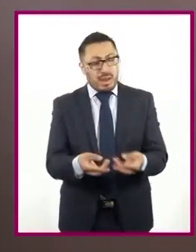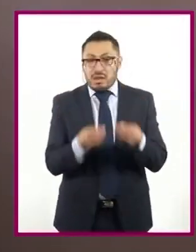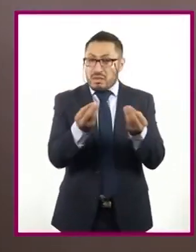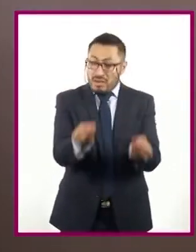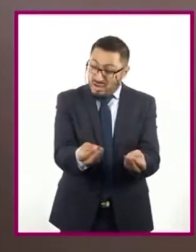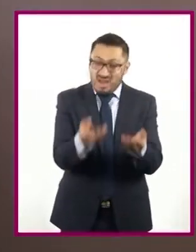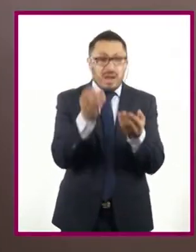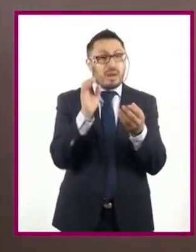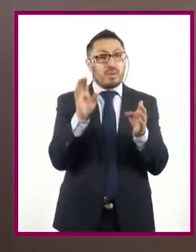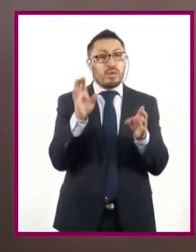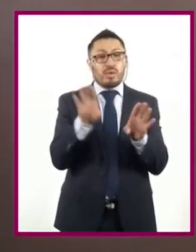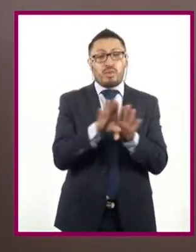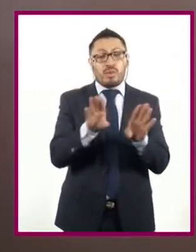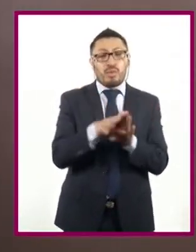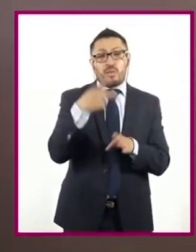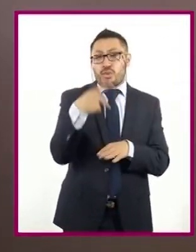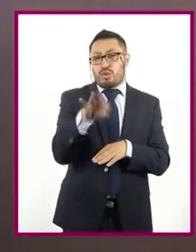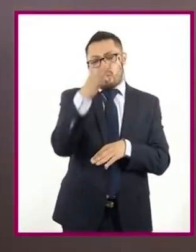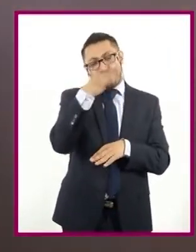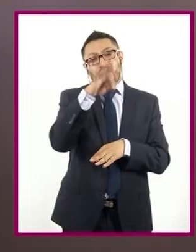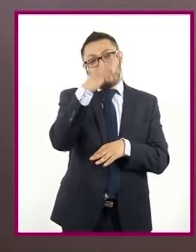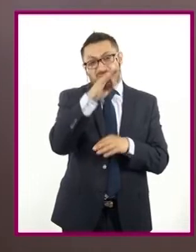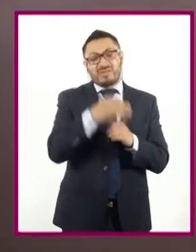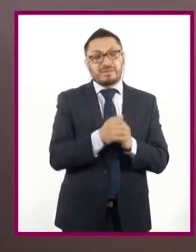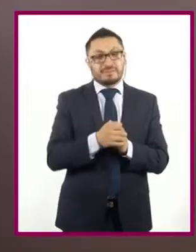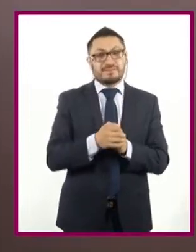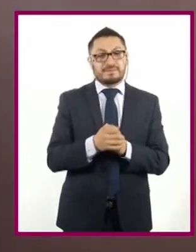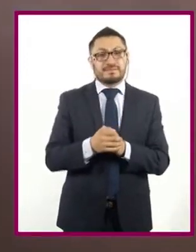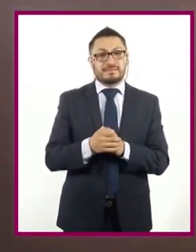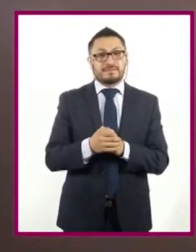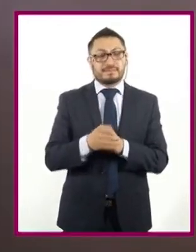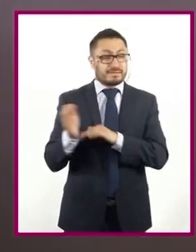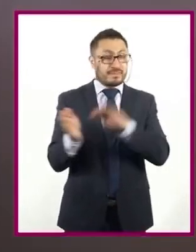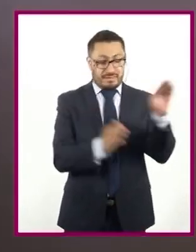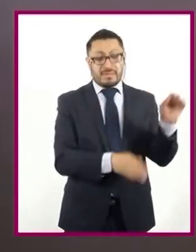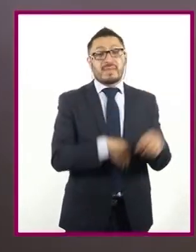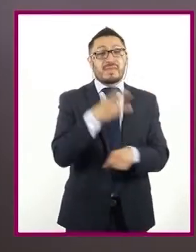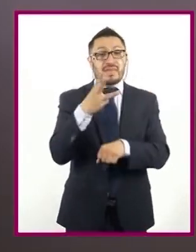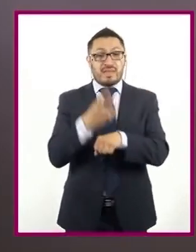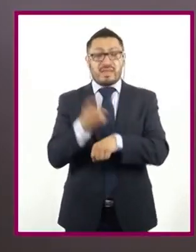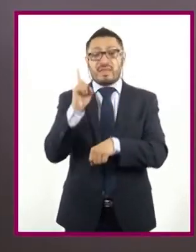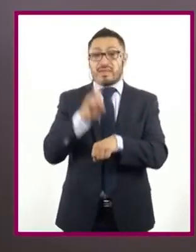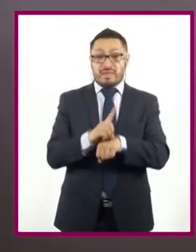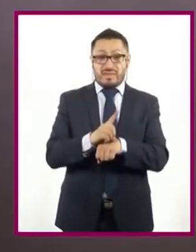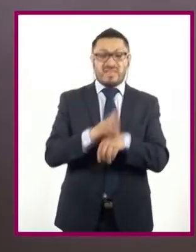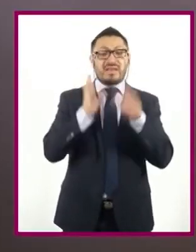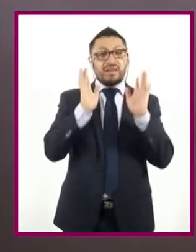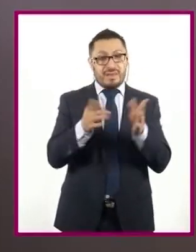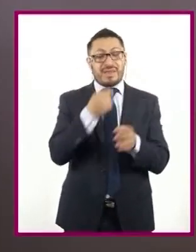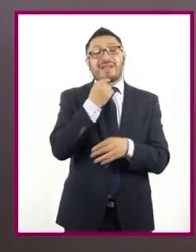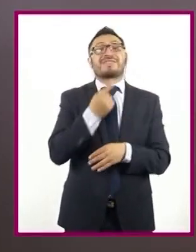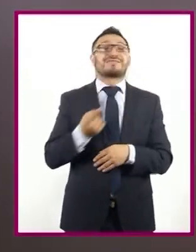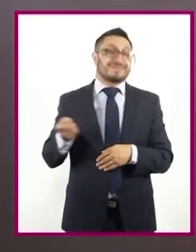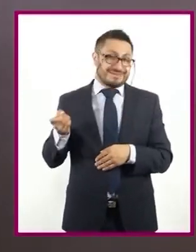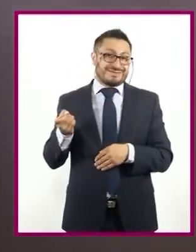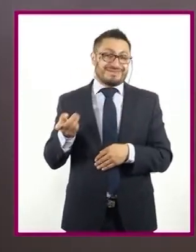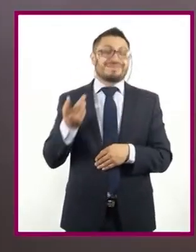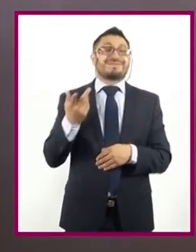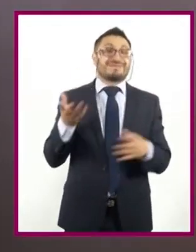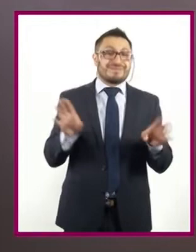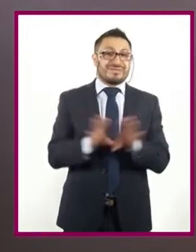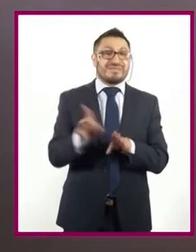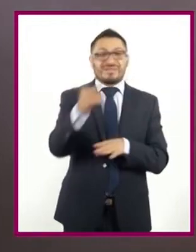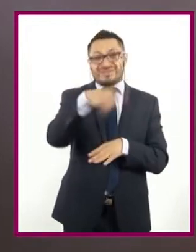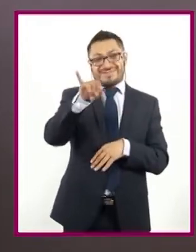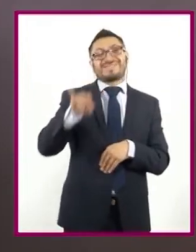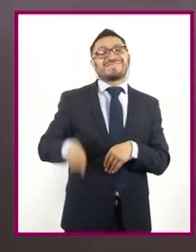digamos que es su propia festividad. En el tercer día ya va el de los niños, que es como a ustedes